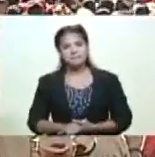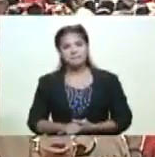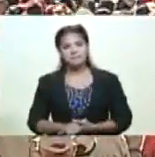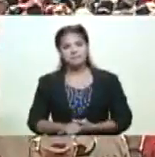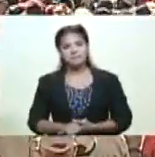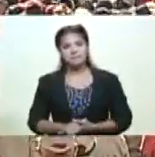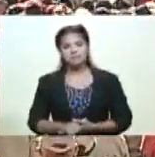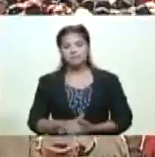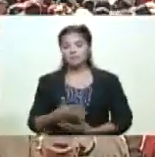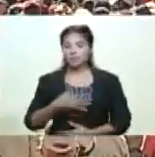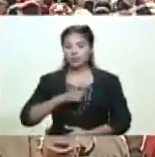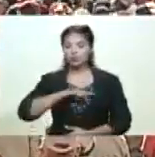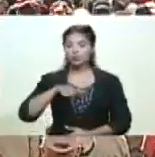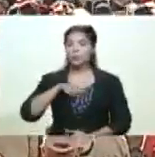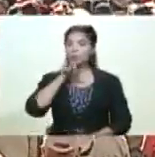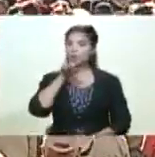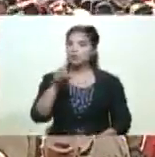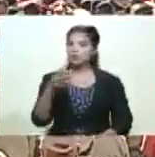Nos preguntamos,